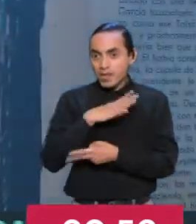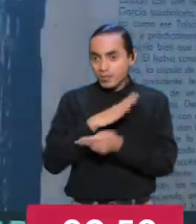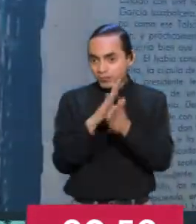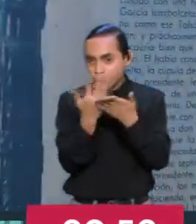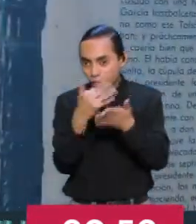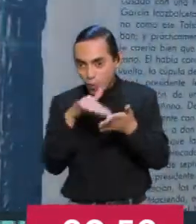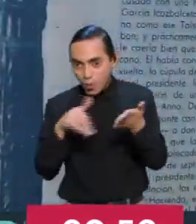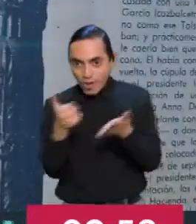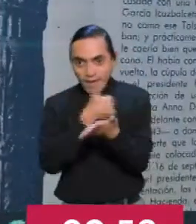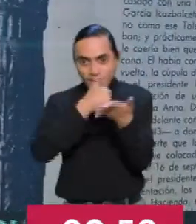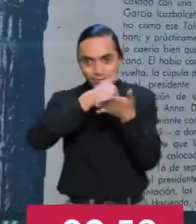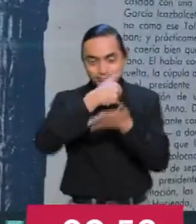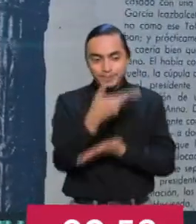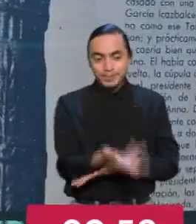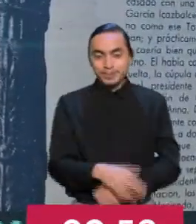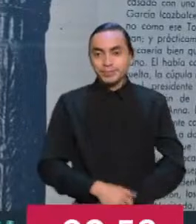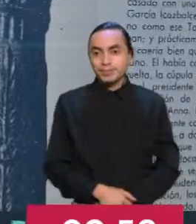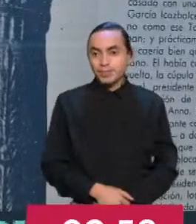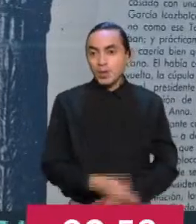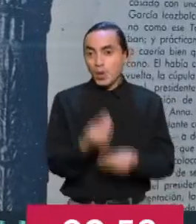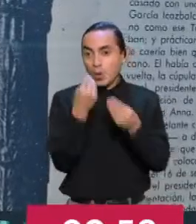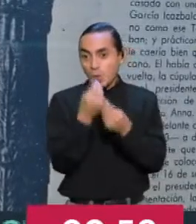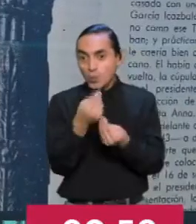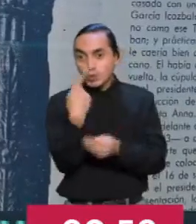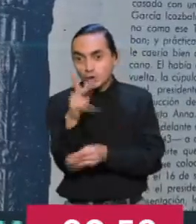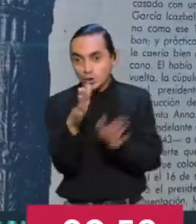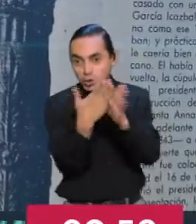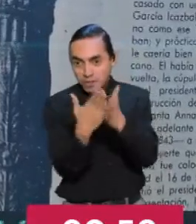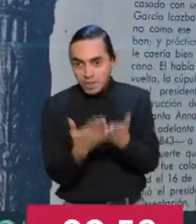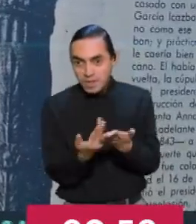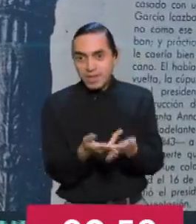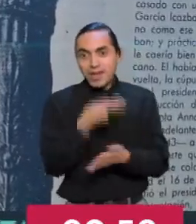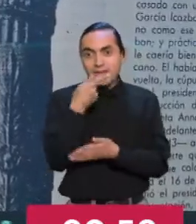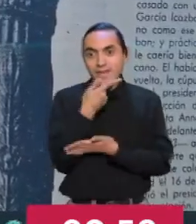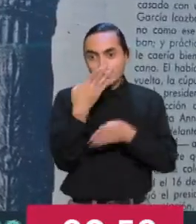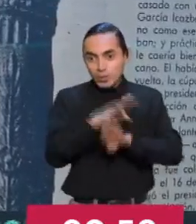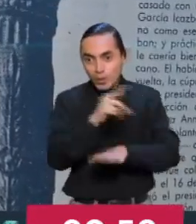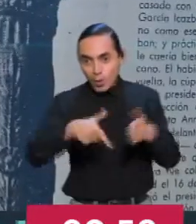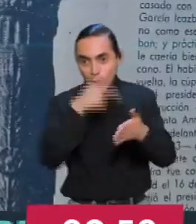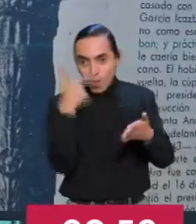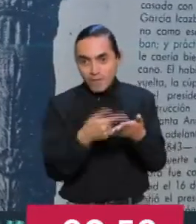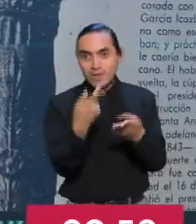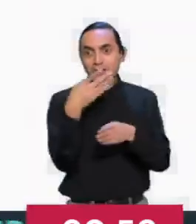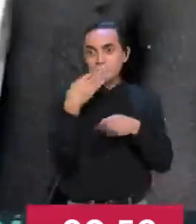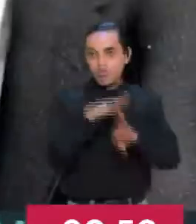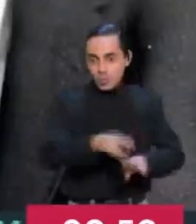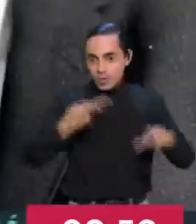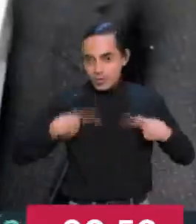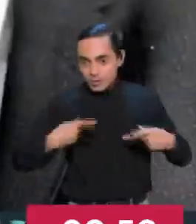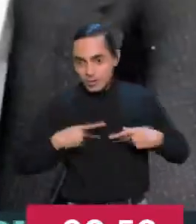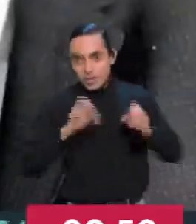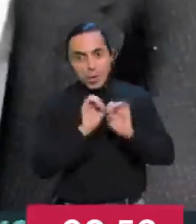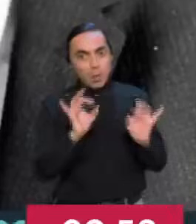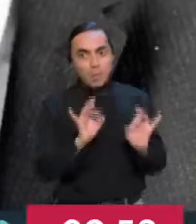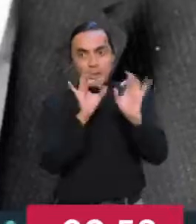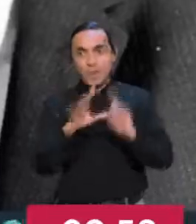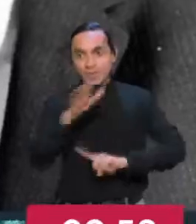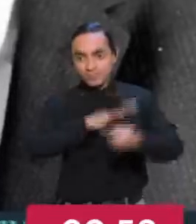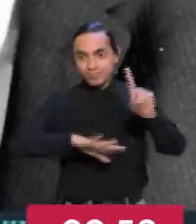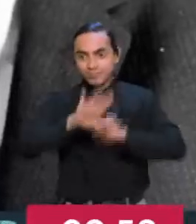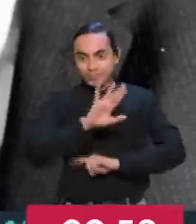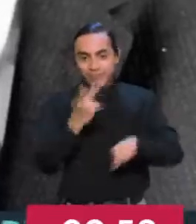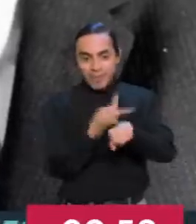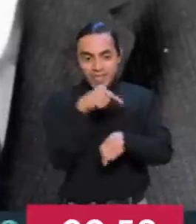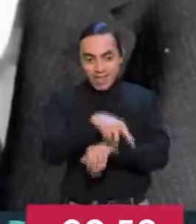de la ciudad. Y muchos de sus textos hablan precisamente sobre lugares, sobre personajes o acontecimientos que van ocurriendo en nuestra